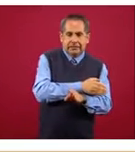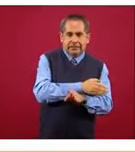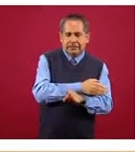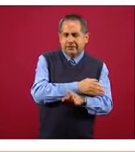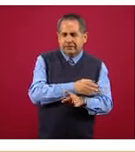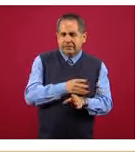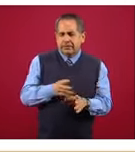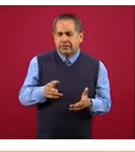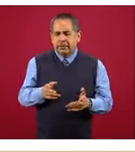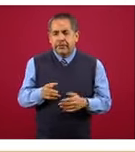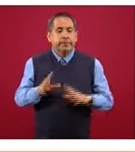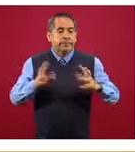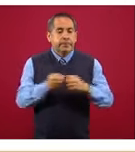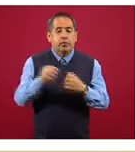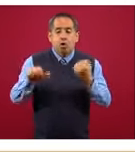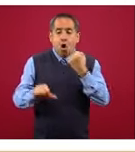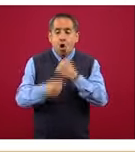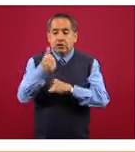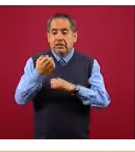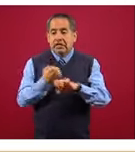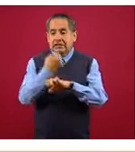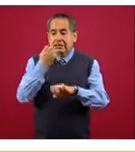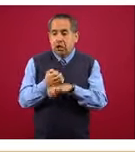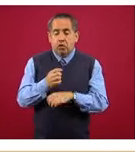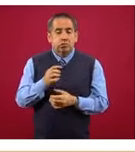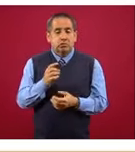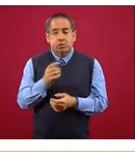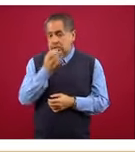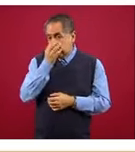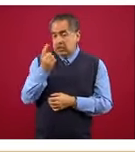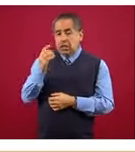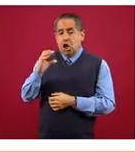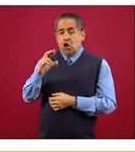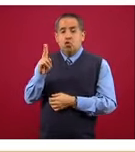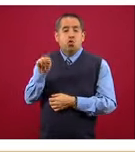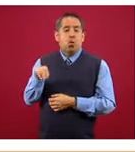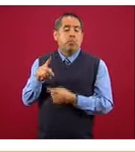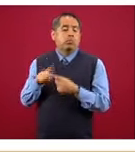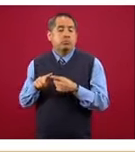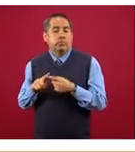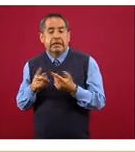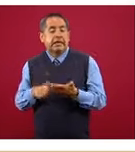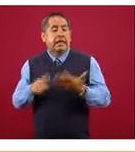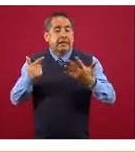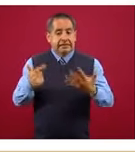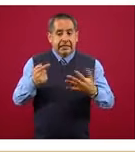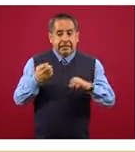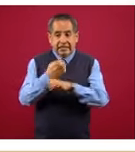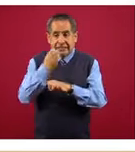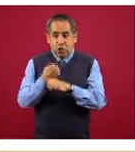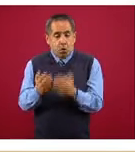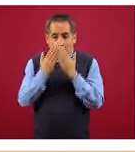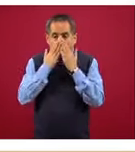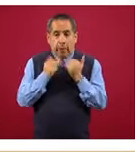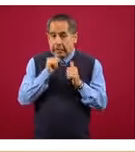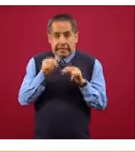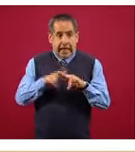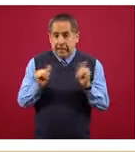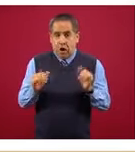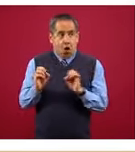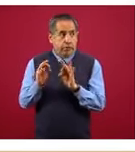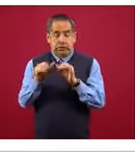11 entidades que solamente tienen al Centro Regulador de Urgencias Médicas y 7 entidades que no tienen Centro Regulador